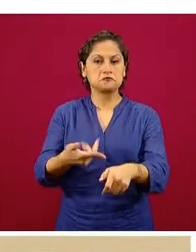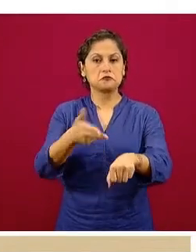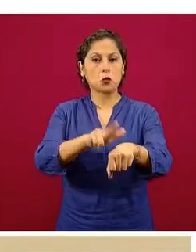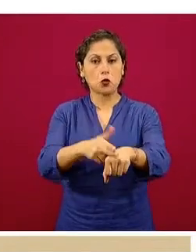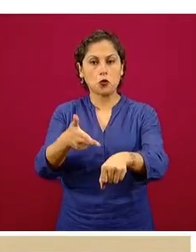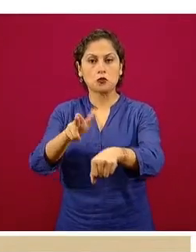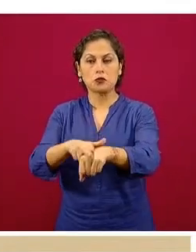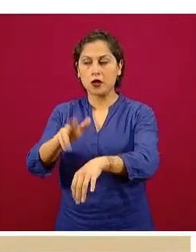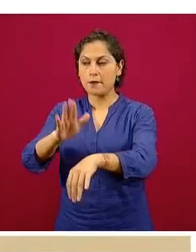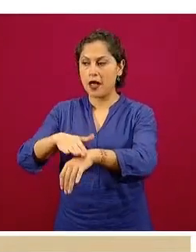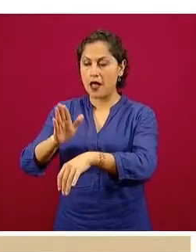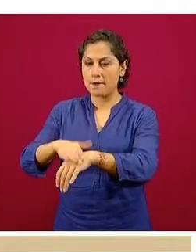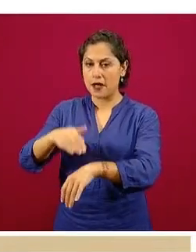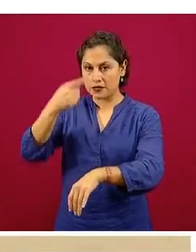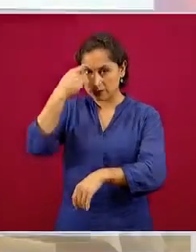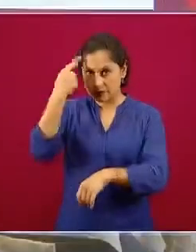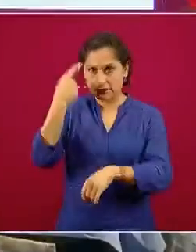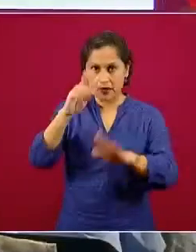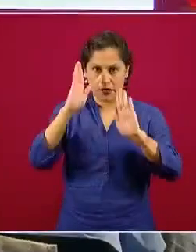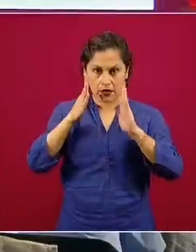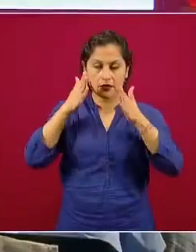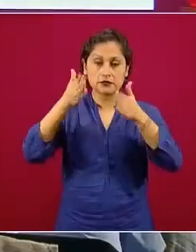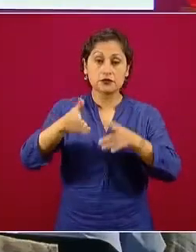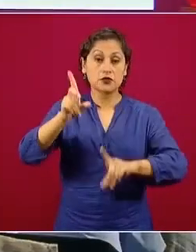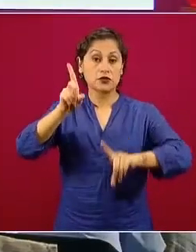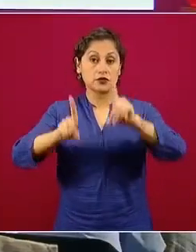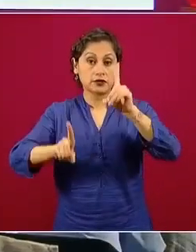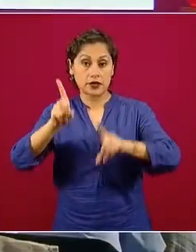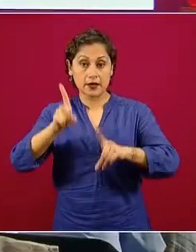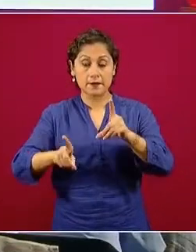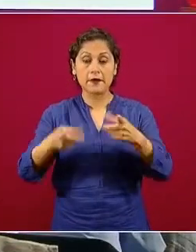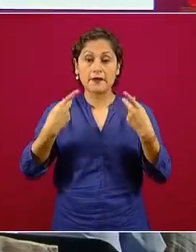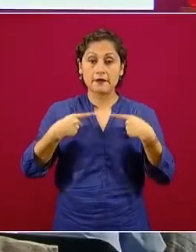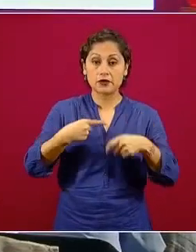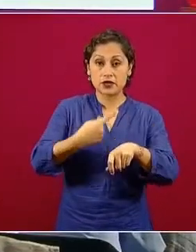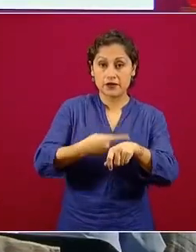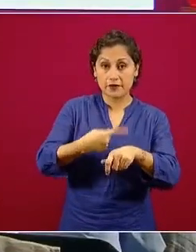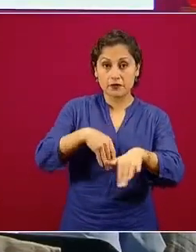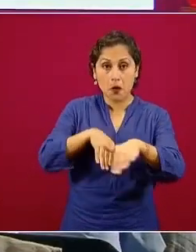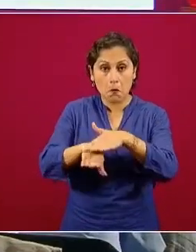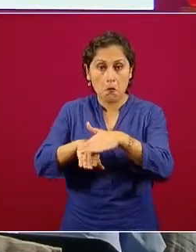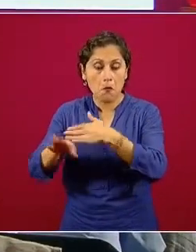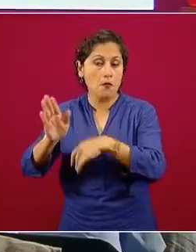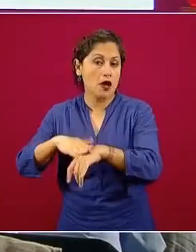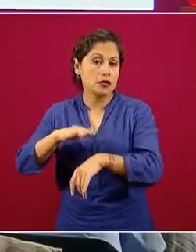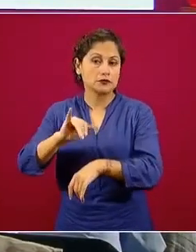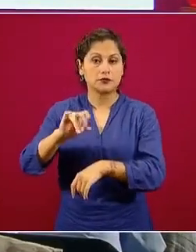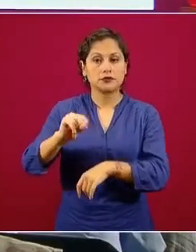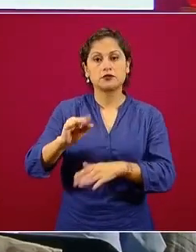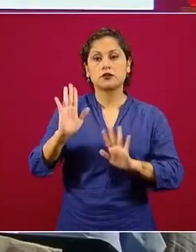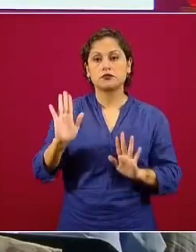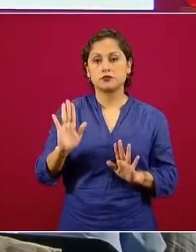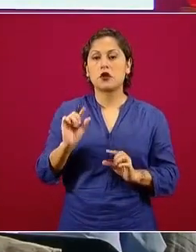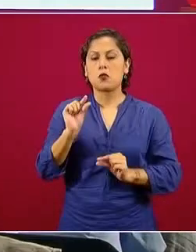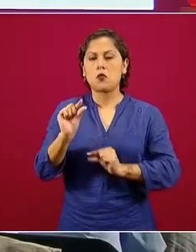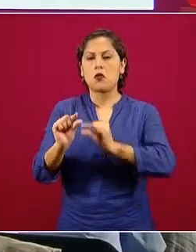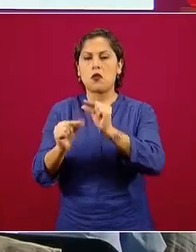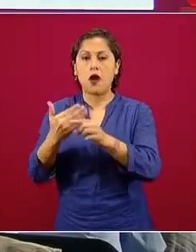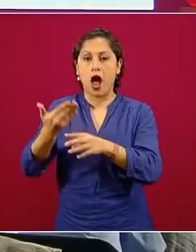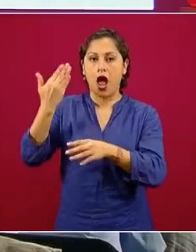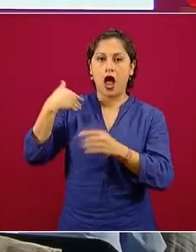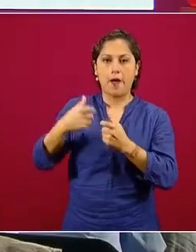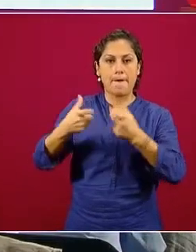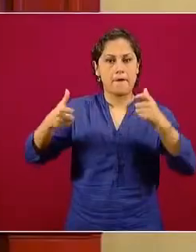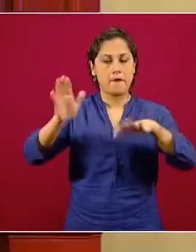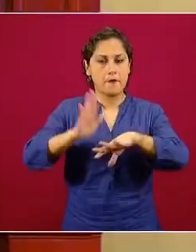incrementándose en función precisamente de la necesidad de contar con estas camas aunque esta tendencia ha sido mucho menor en los últimos